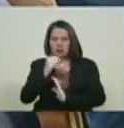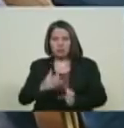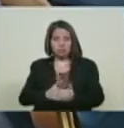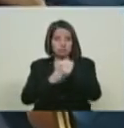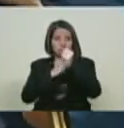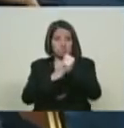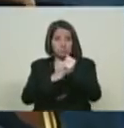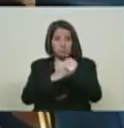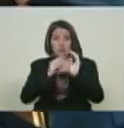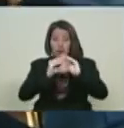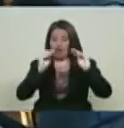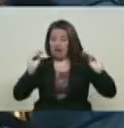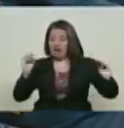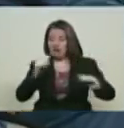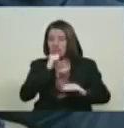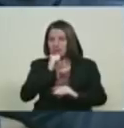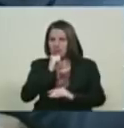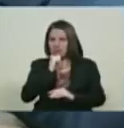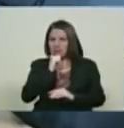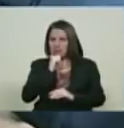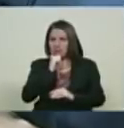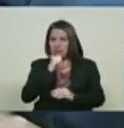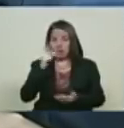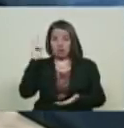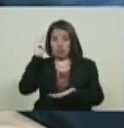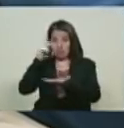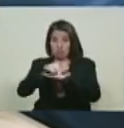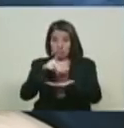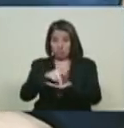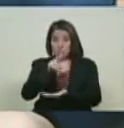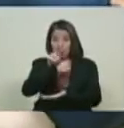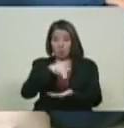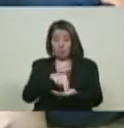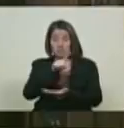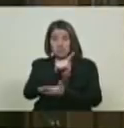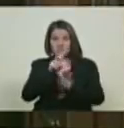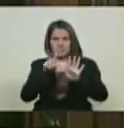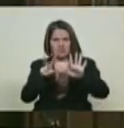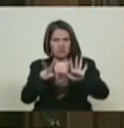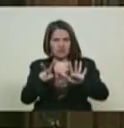¿Quién convocó y protagonizó las guarimbas 2017?